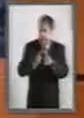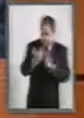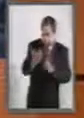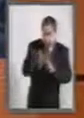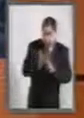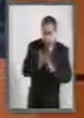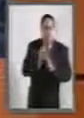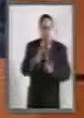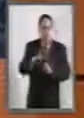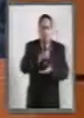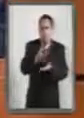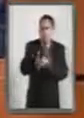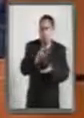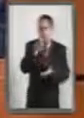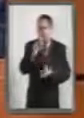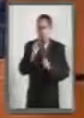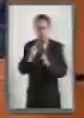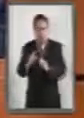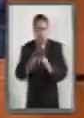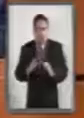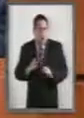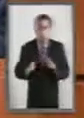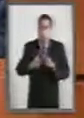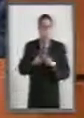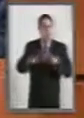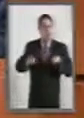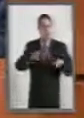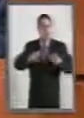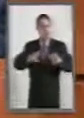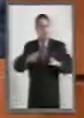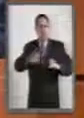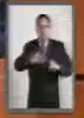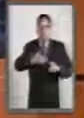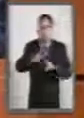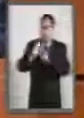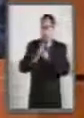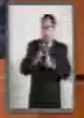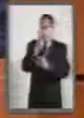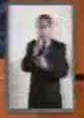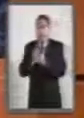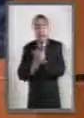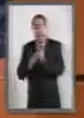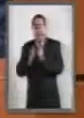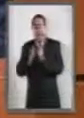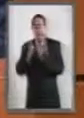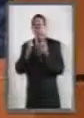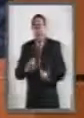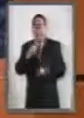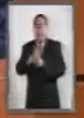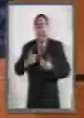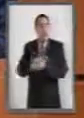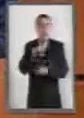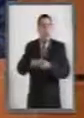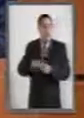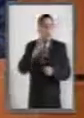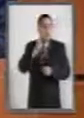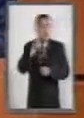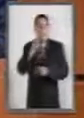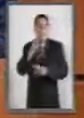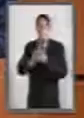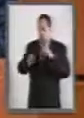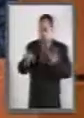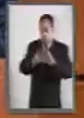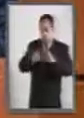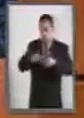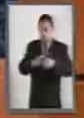ley establece el control parlamentario a cargo de la actual Comisión Bicameral de Seguridad Nacional, que es la instancia prevista en la